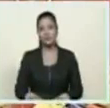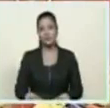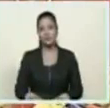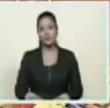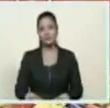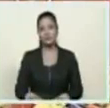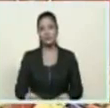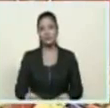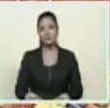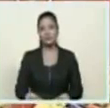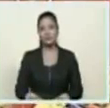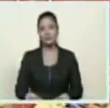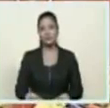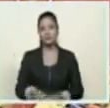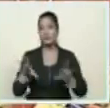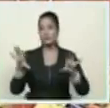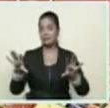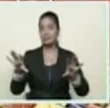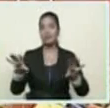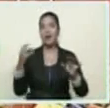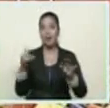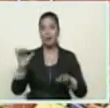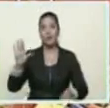simultánea la juramentación